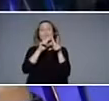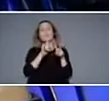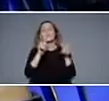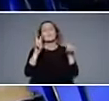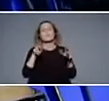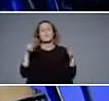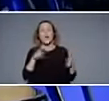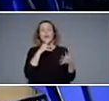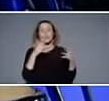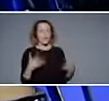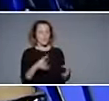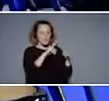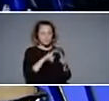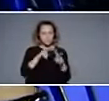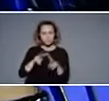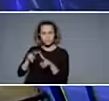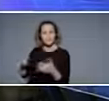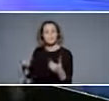actualidad.